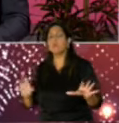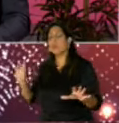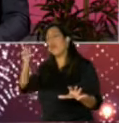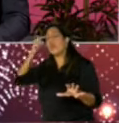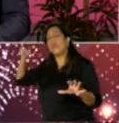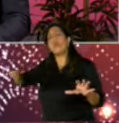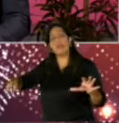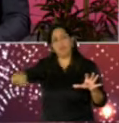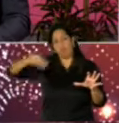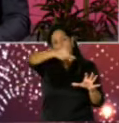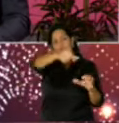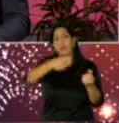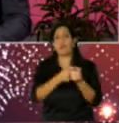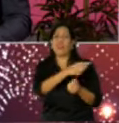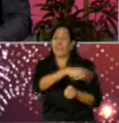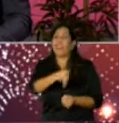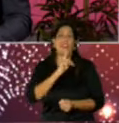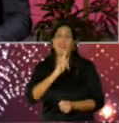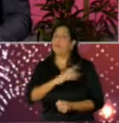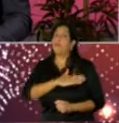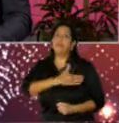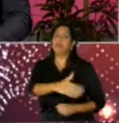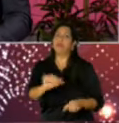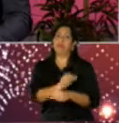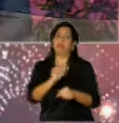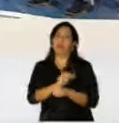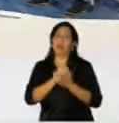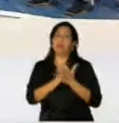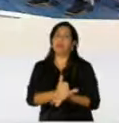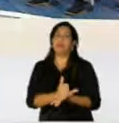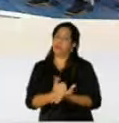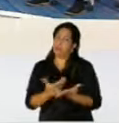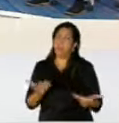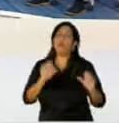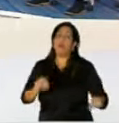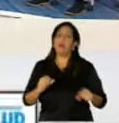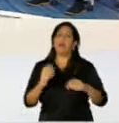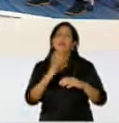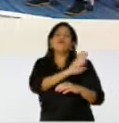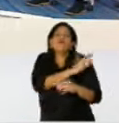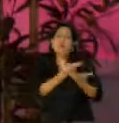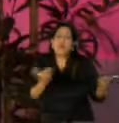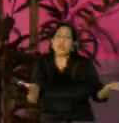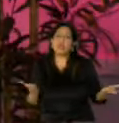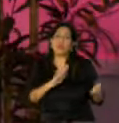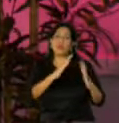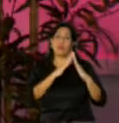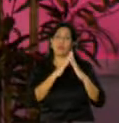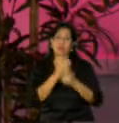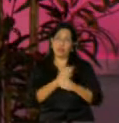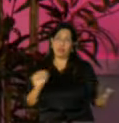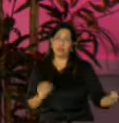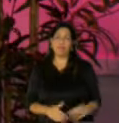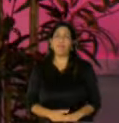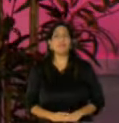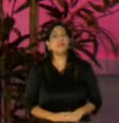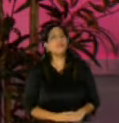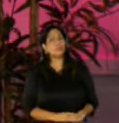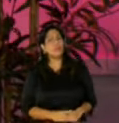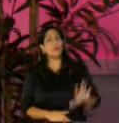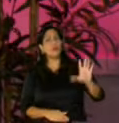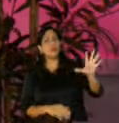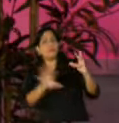adicional, porque nos están ayudando en la línea de frente para que puedan entonces tener las cosas básicas en sus casas. Quiero pasar ahora también al tema de los